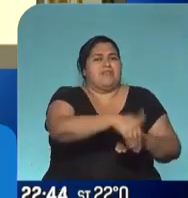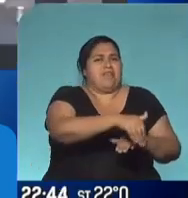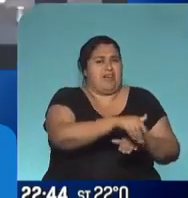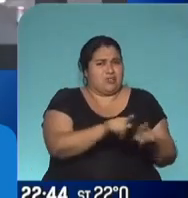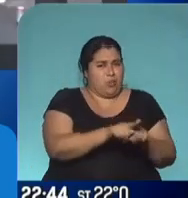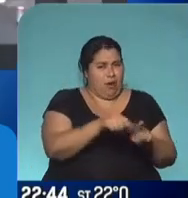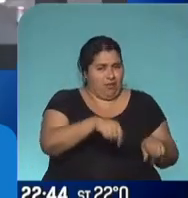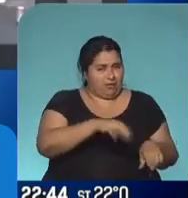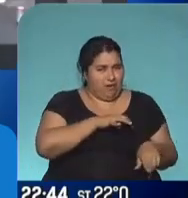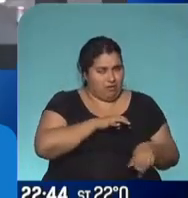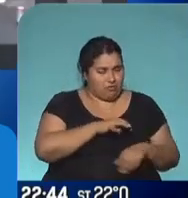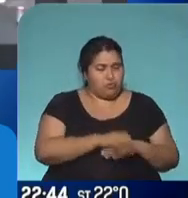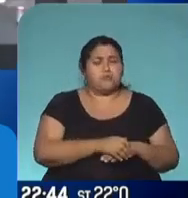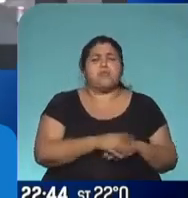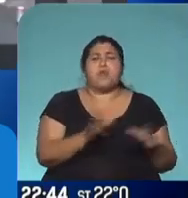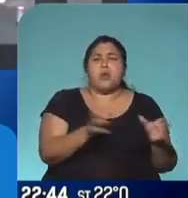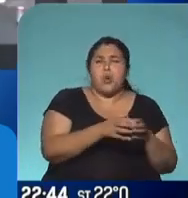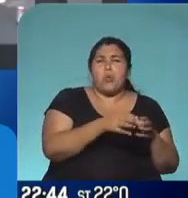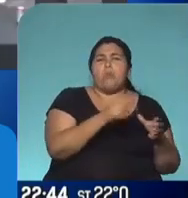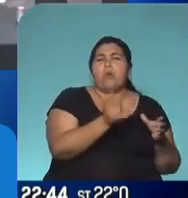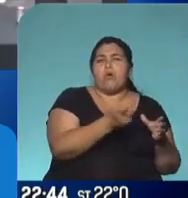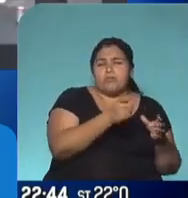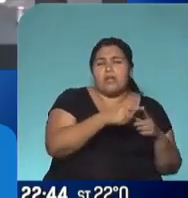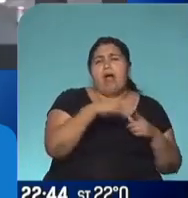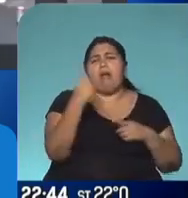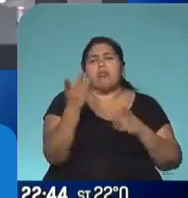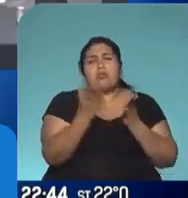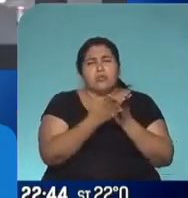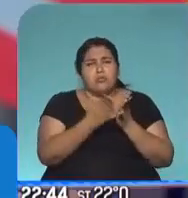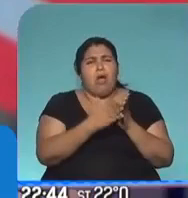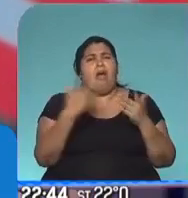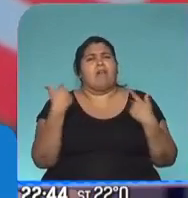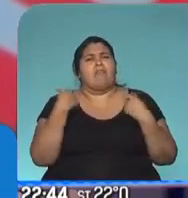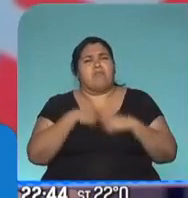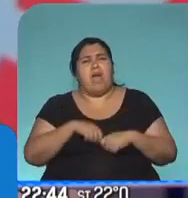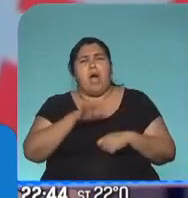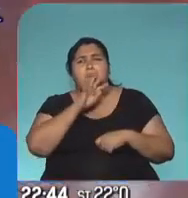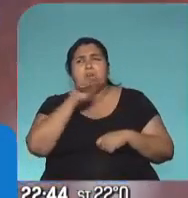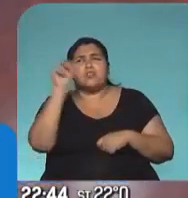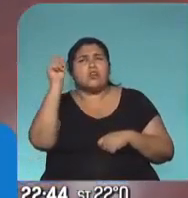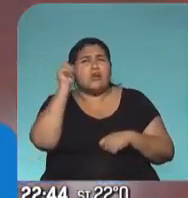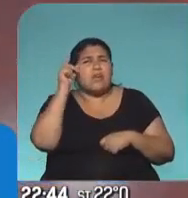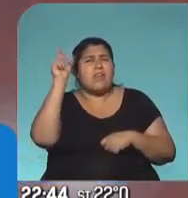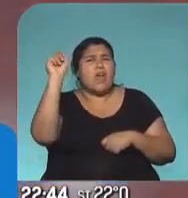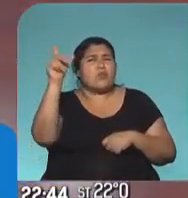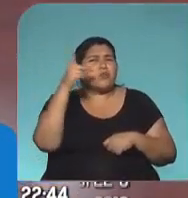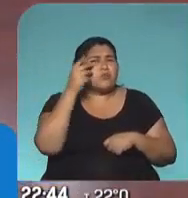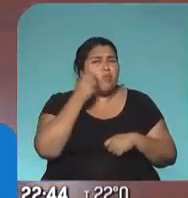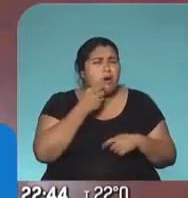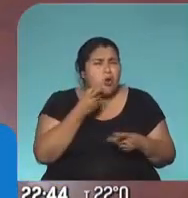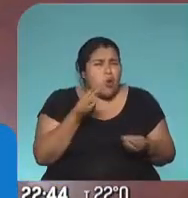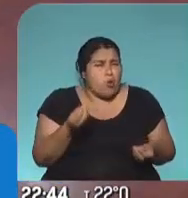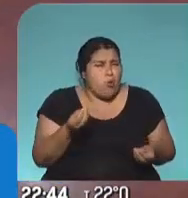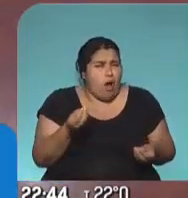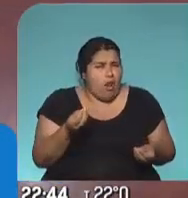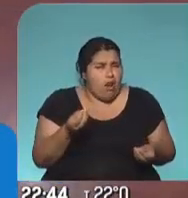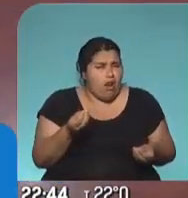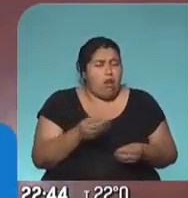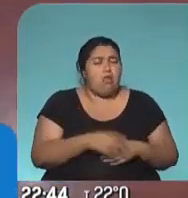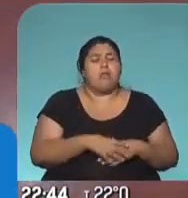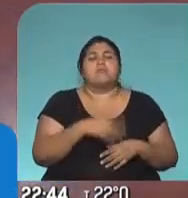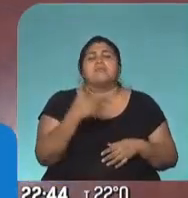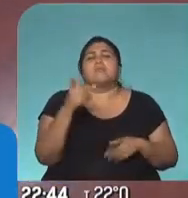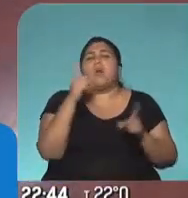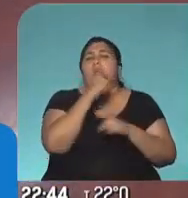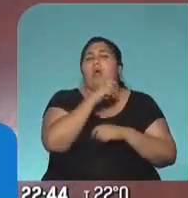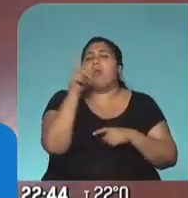año. Sindicatos, estudiantes, chalecos amarillos, ¿cuál es la estrategia de Macron? Bueno, a ver, lo que pasa, Jorge, que en primer lugar es un problema